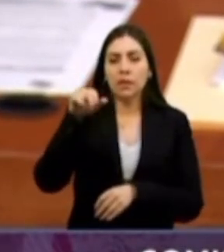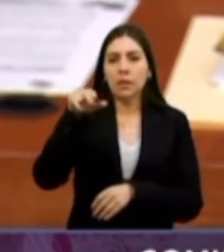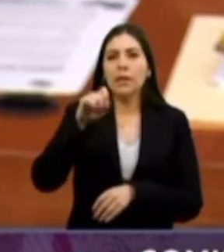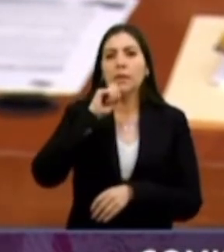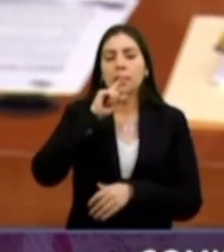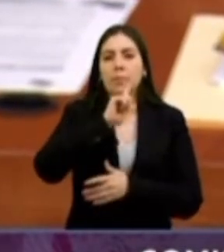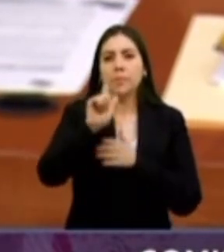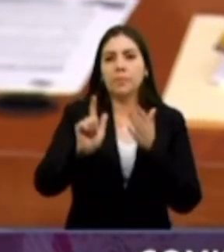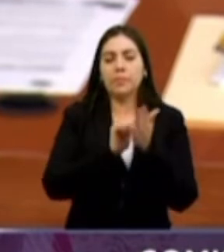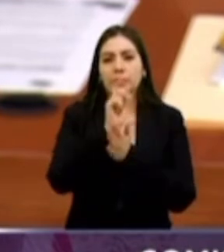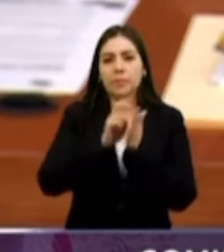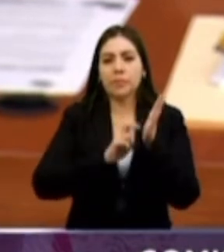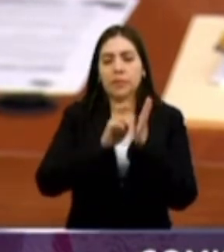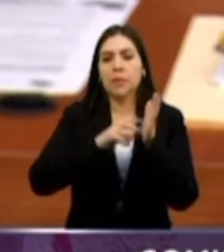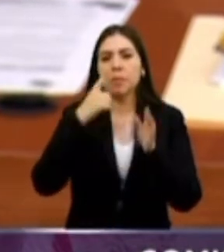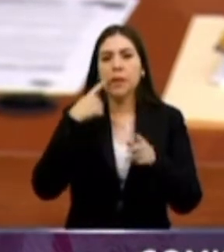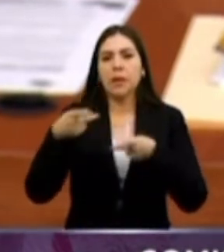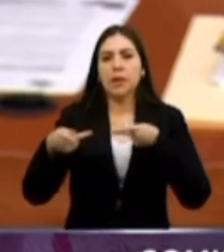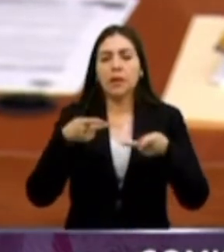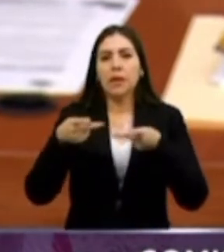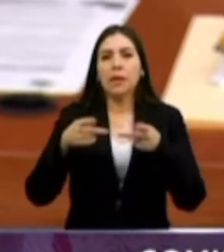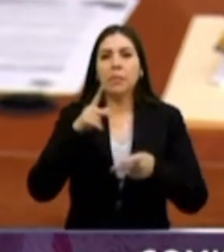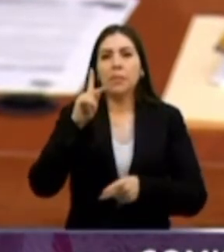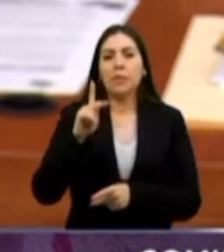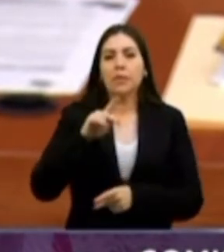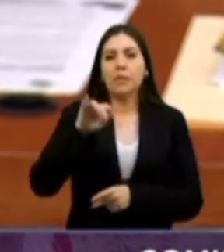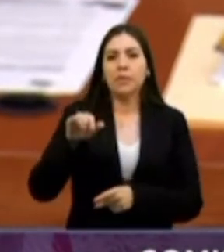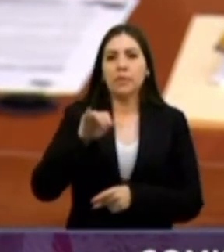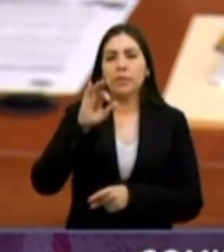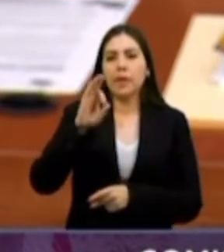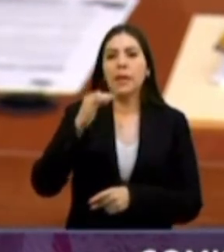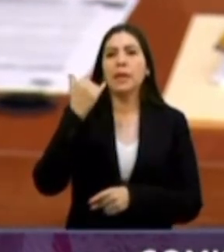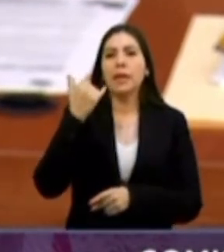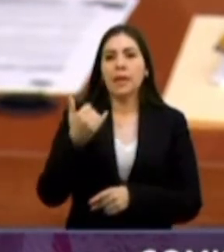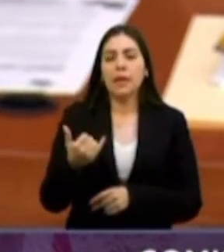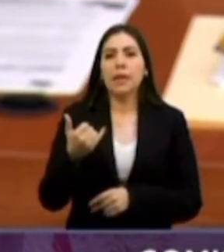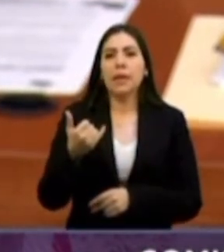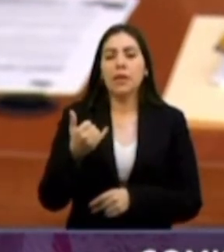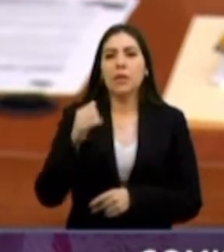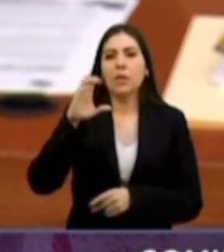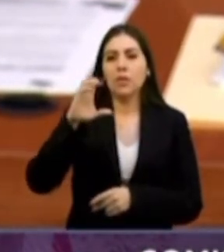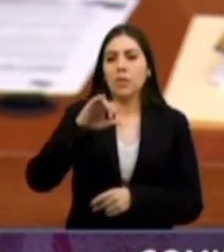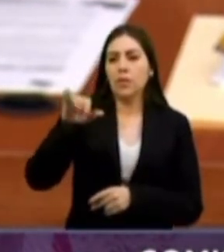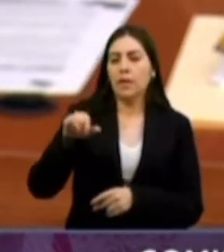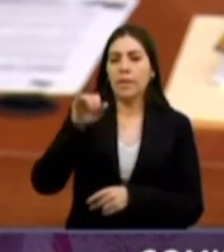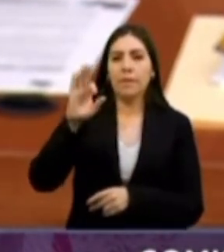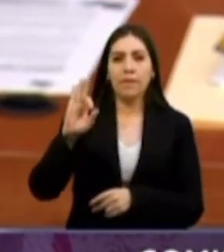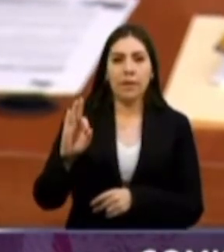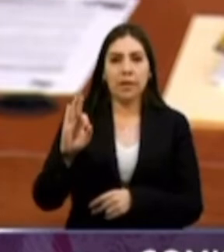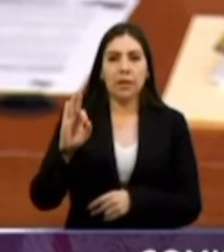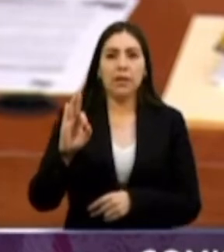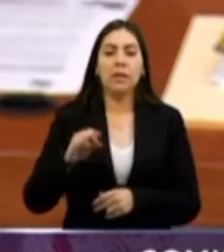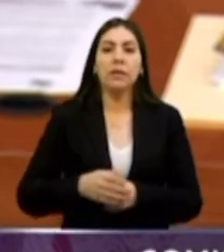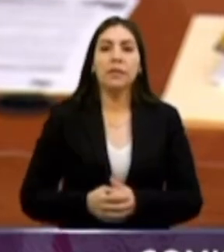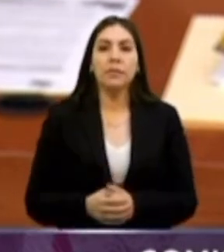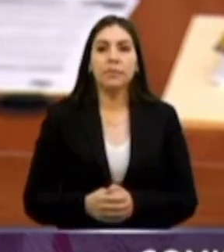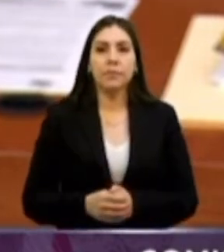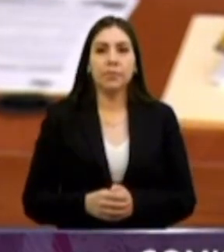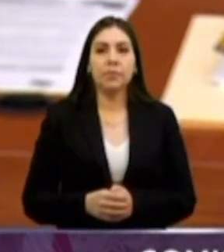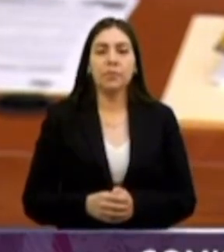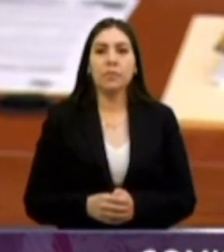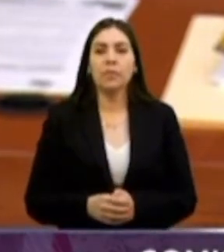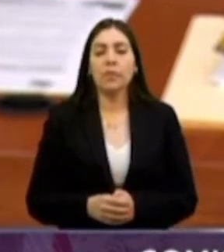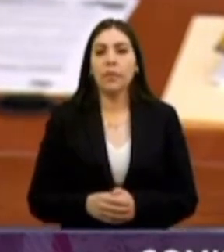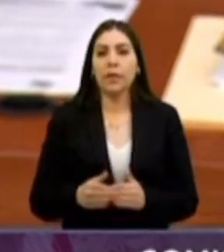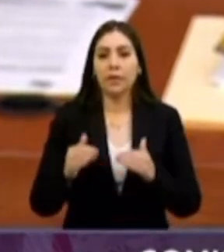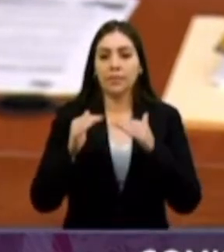a la organización del Poder Judicial y del Poder y del Consejo de la Judicatura Federal.